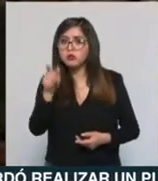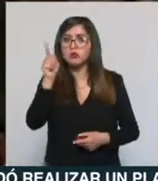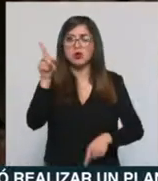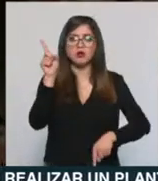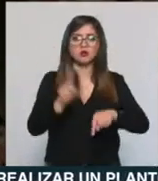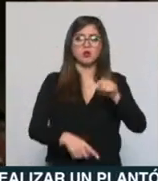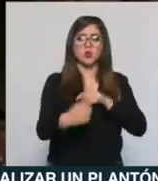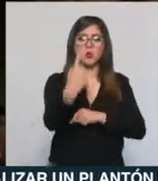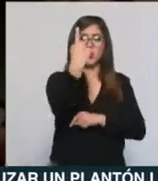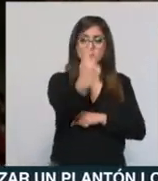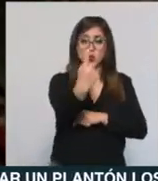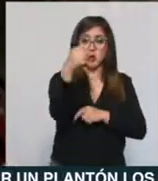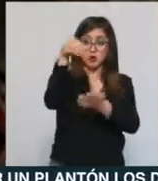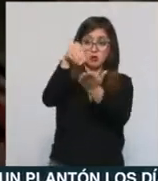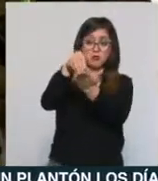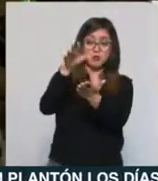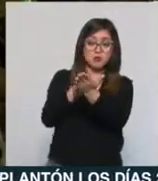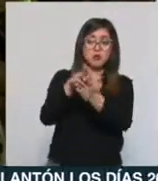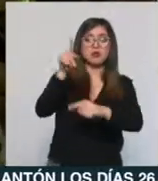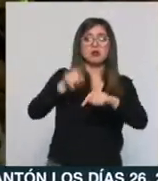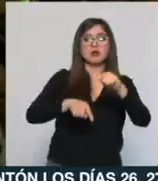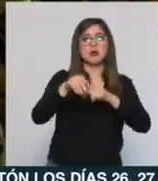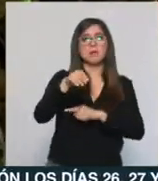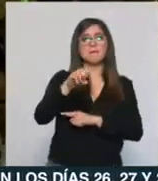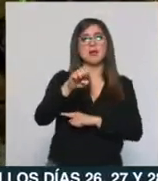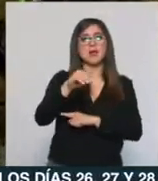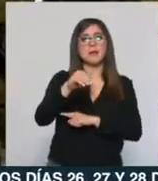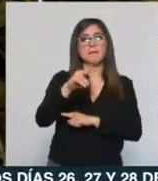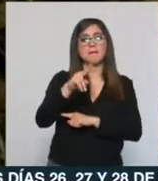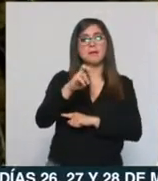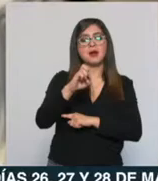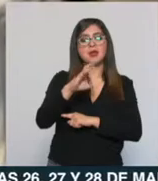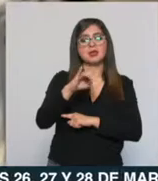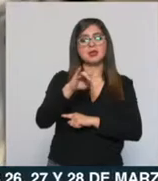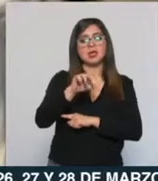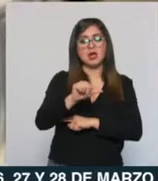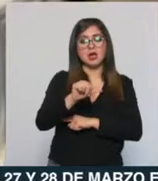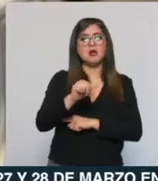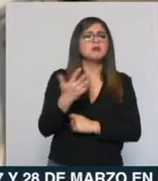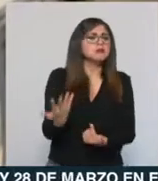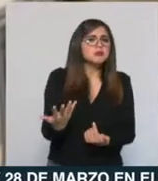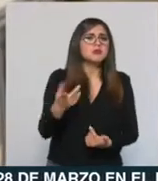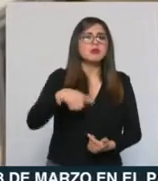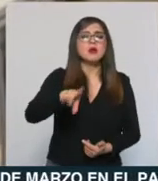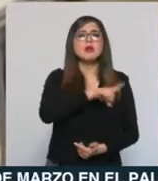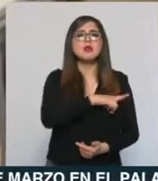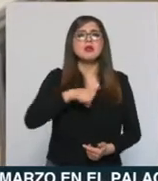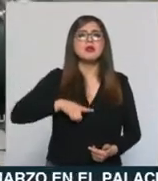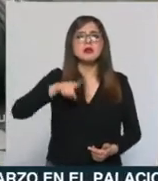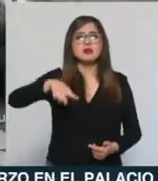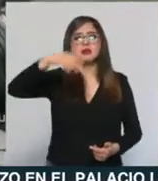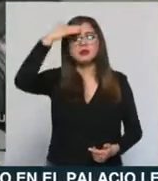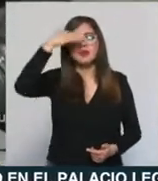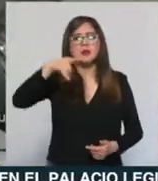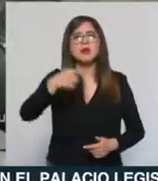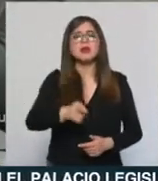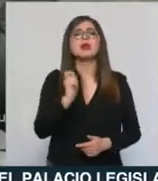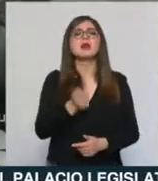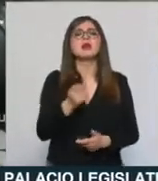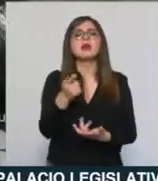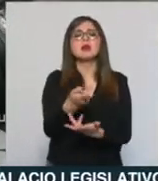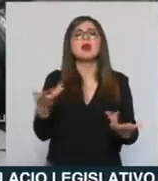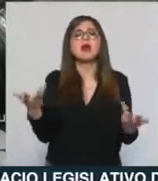a 1 de los que están mencionados únicamente porque debemos tomar una posición, y la posición que se toma al